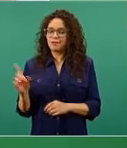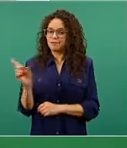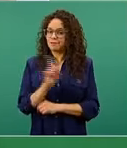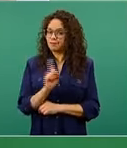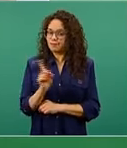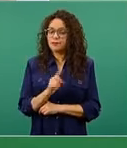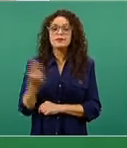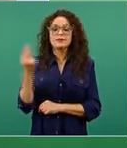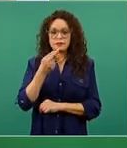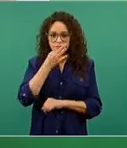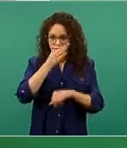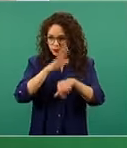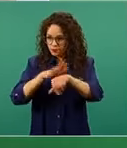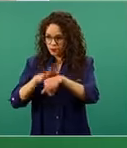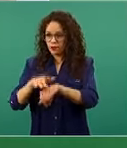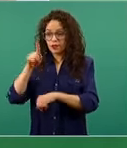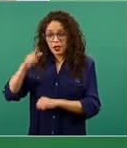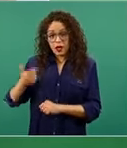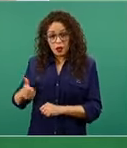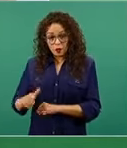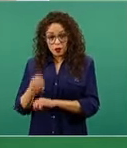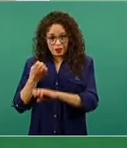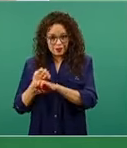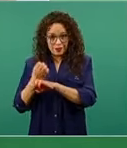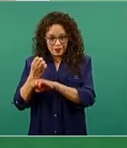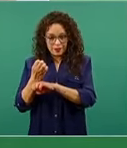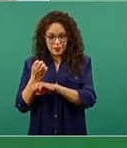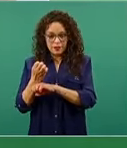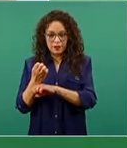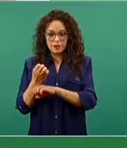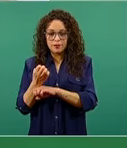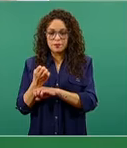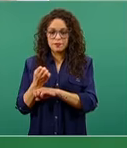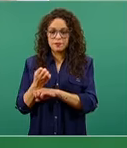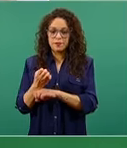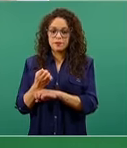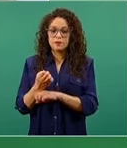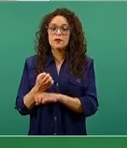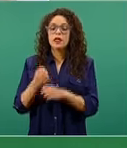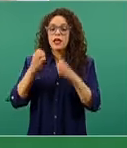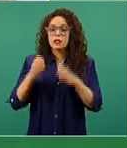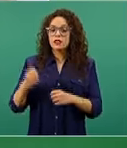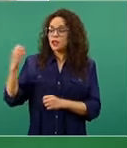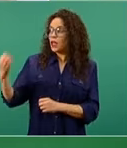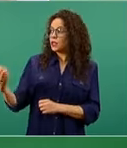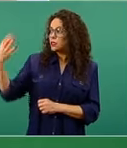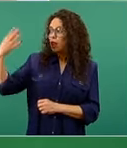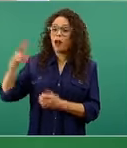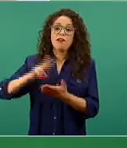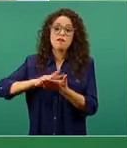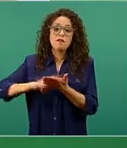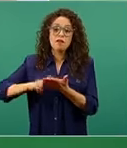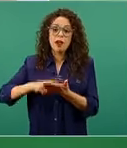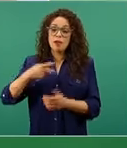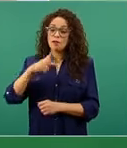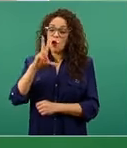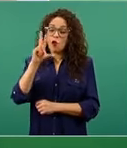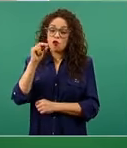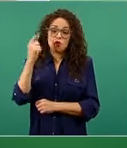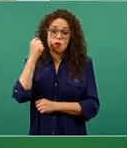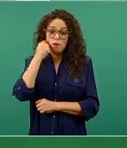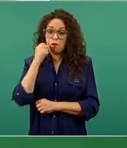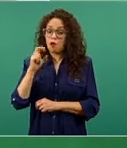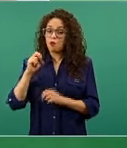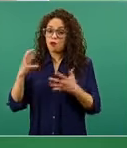El estado de Guanajuato pues se encuentra en un semáforo verde, sin embargo nosotros a nivel